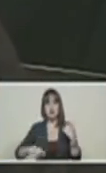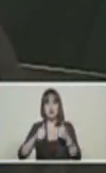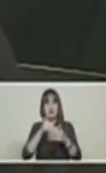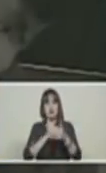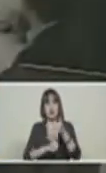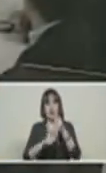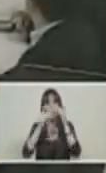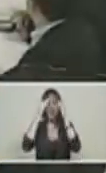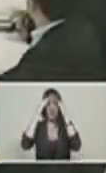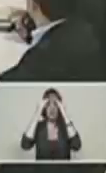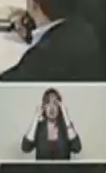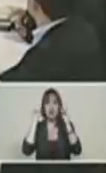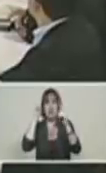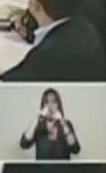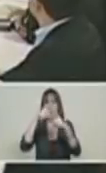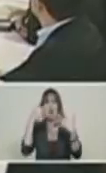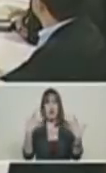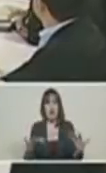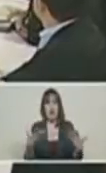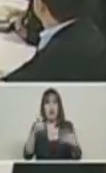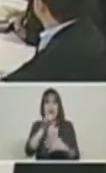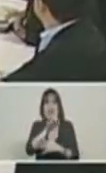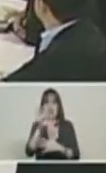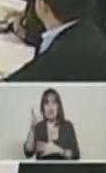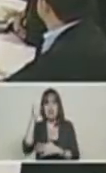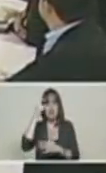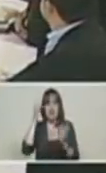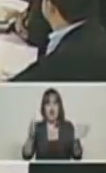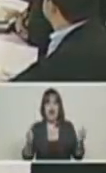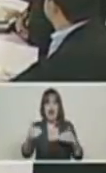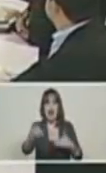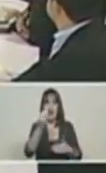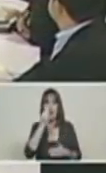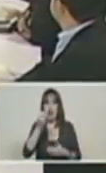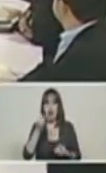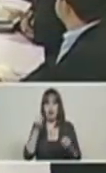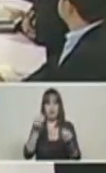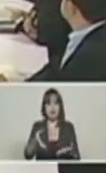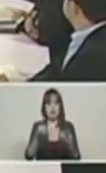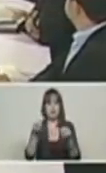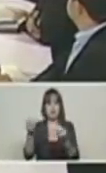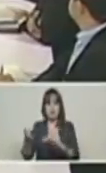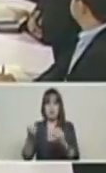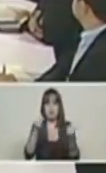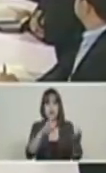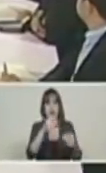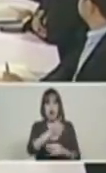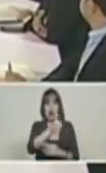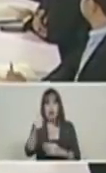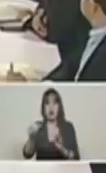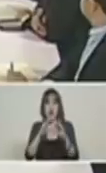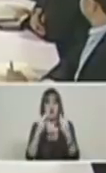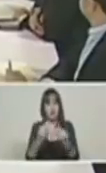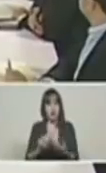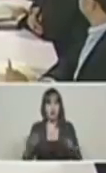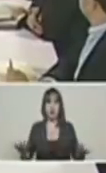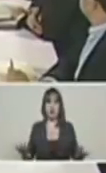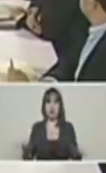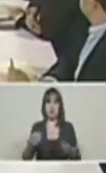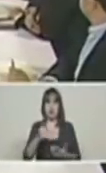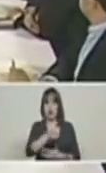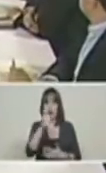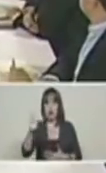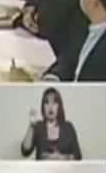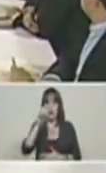Esa es la meta. La periodicidad de un CLAP ampliado, sustancioso, cada 15 días.